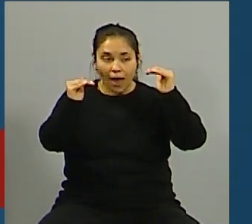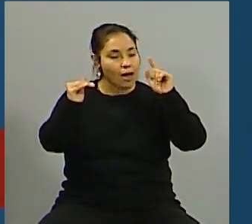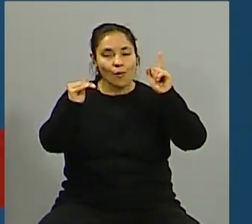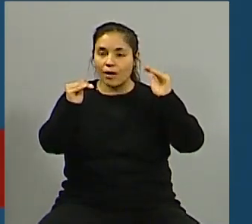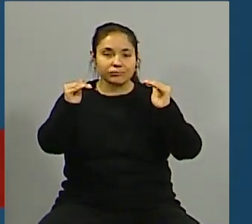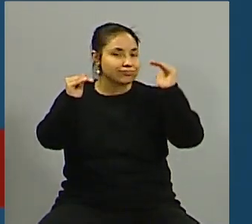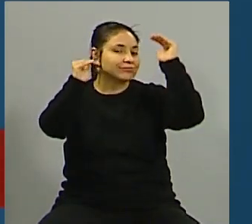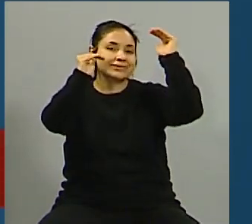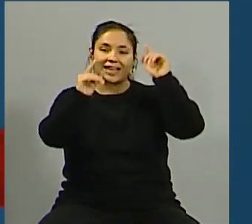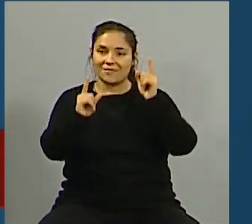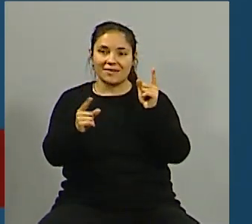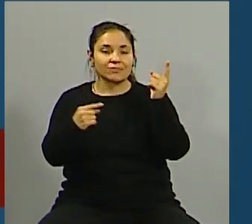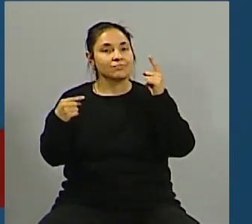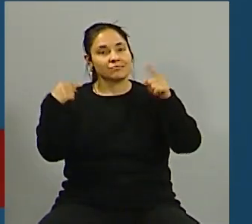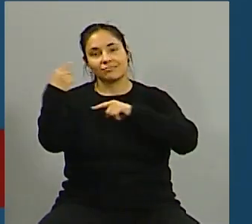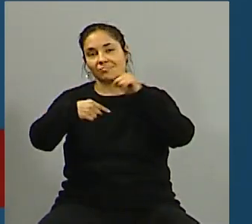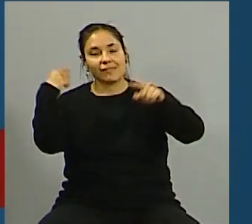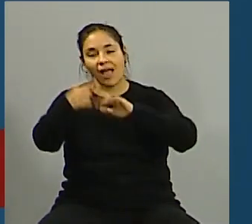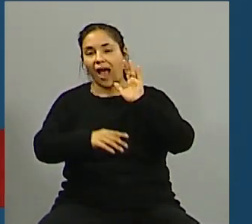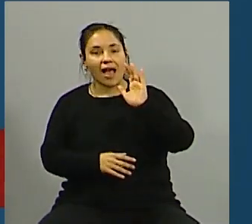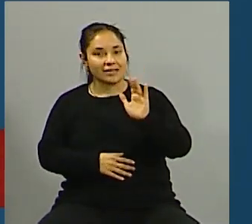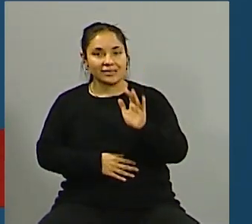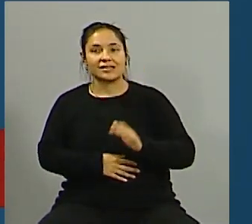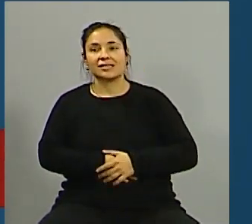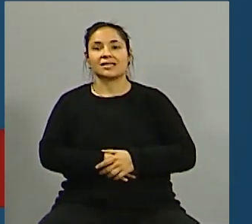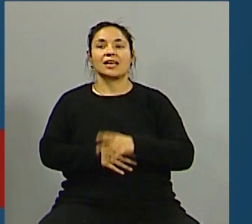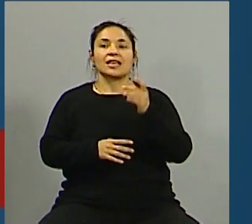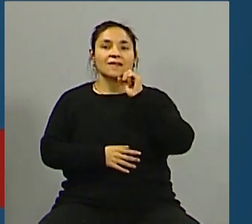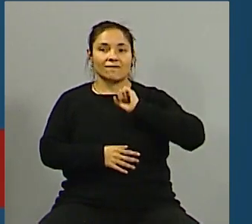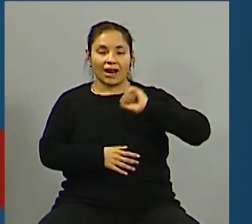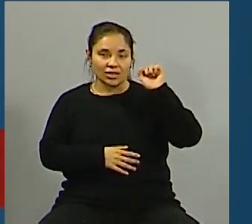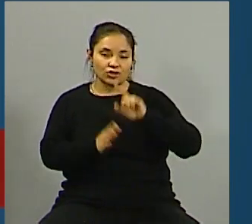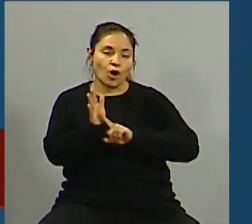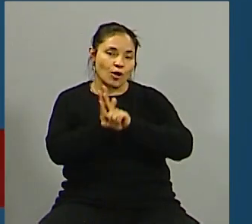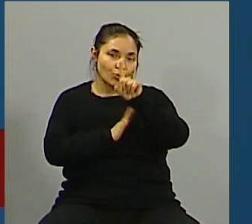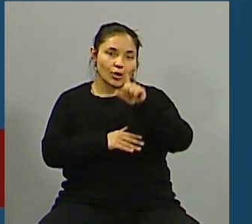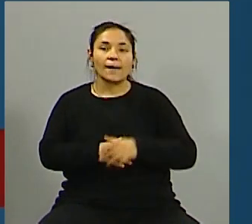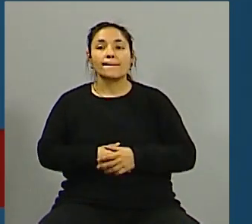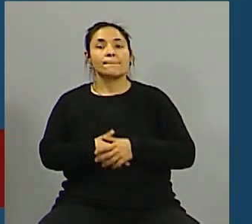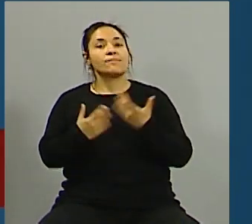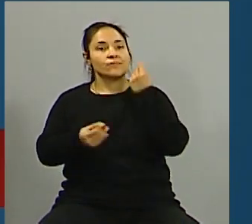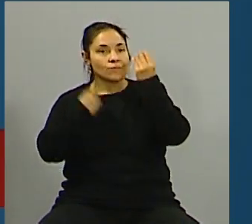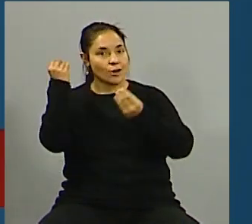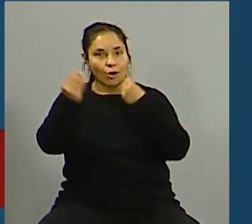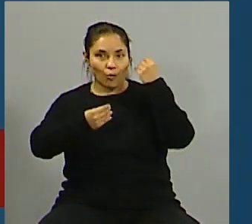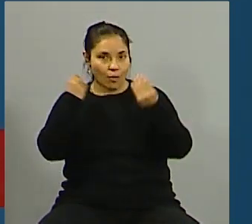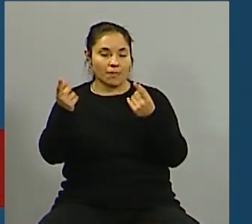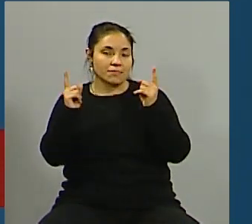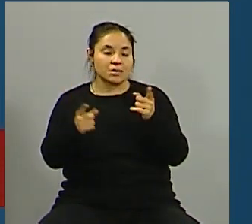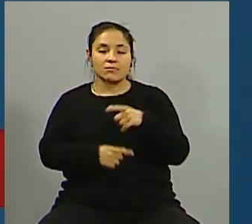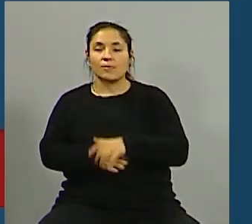y genera lo que se llaman espirales inflacionarios, ¿no? Responde a lo que se llaman espirales inflacionarios. Preocupa desde este lugar, ¿no? Desde el lugar